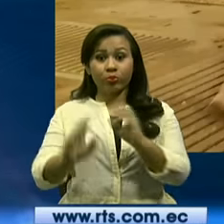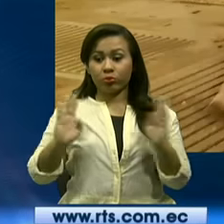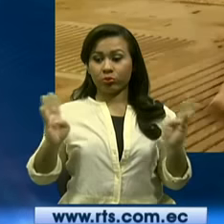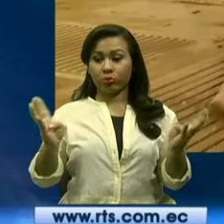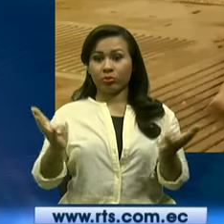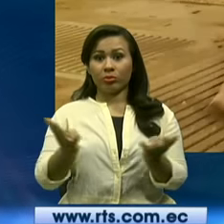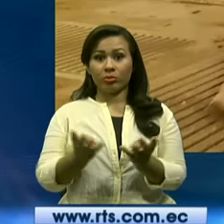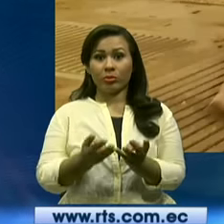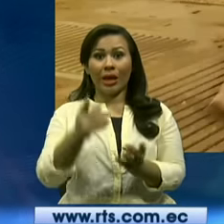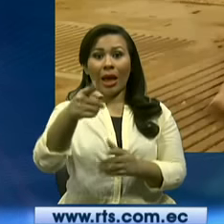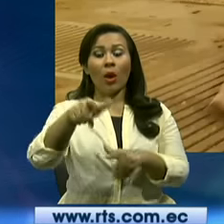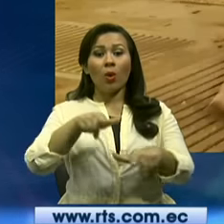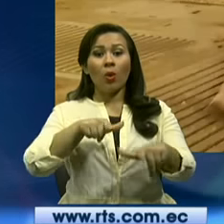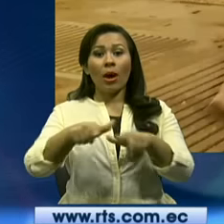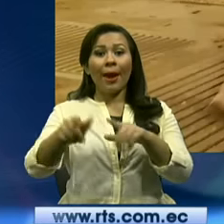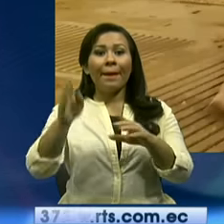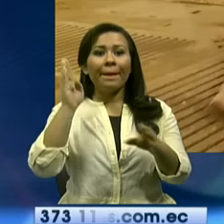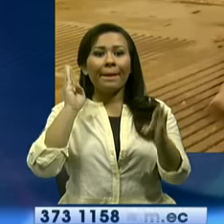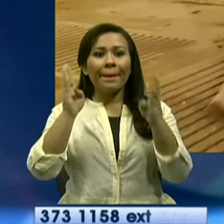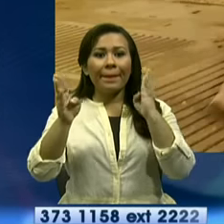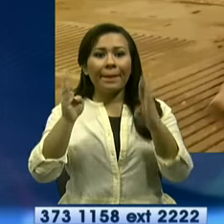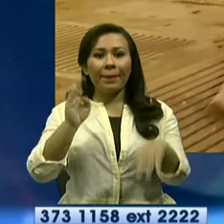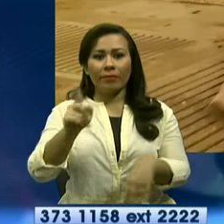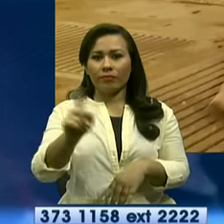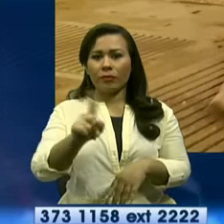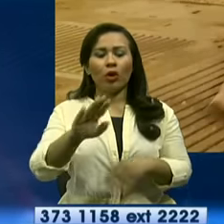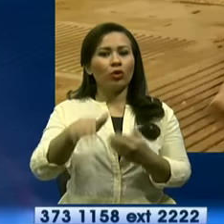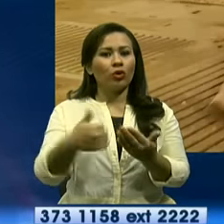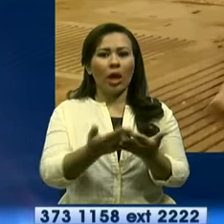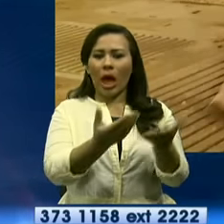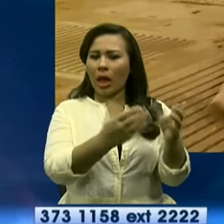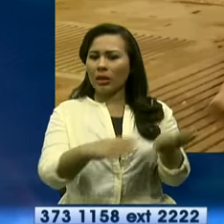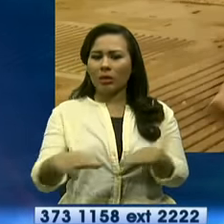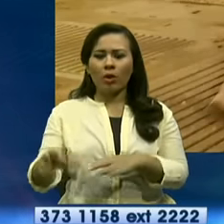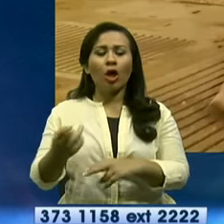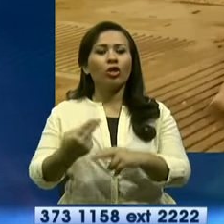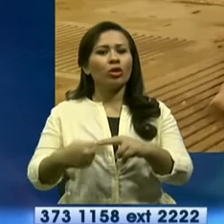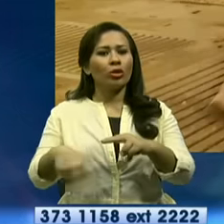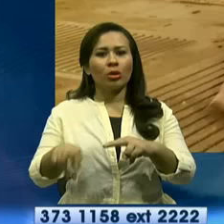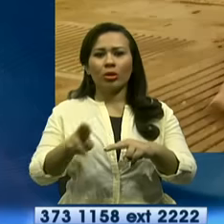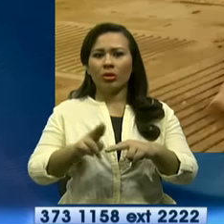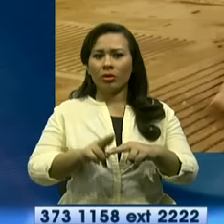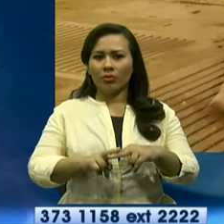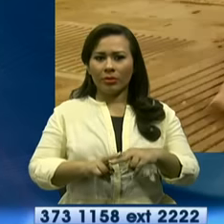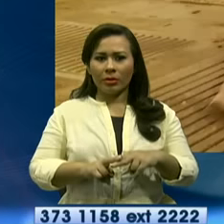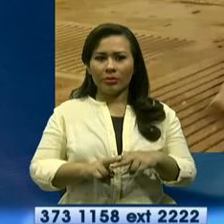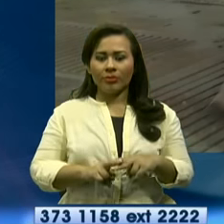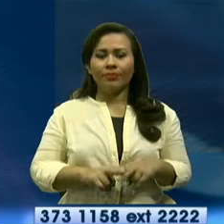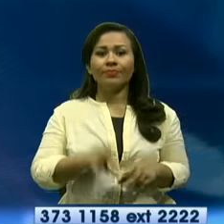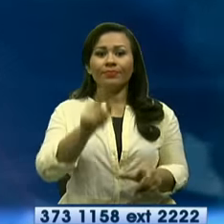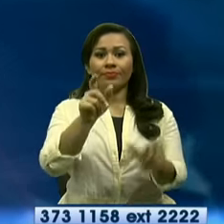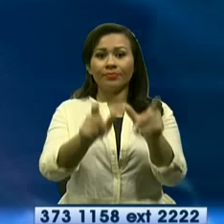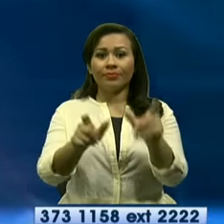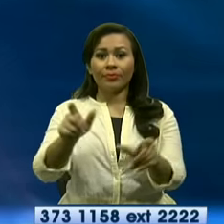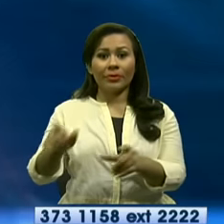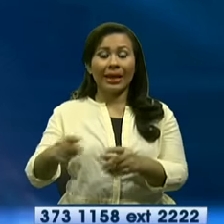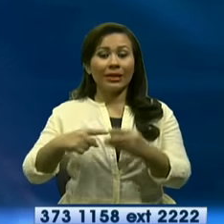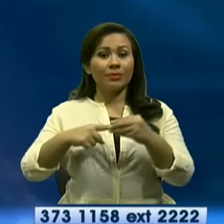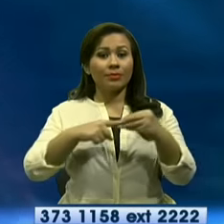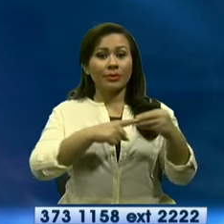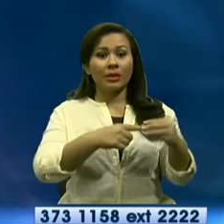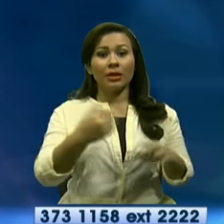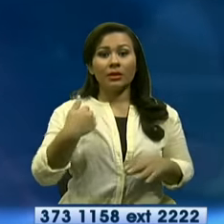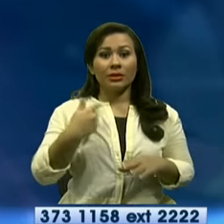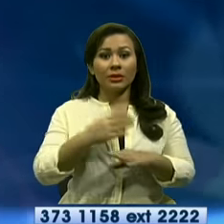en la represa Baba. Todas las actividades se están desarrollando con normalidad. Está personal del GOE, tengo